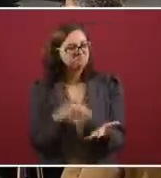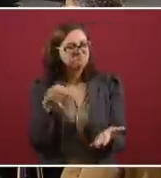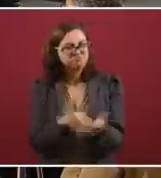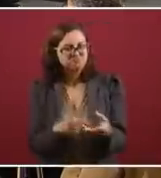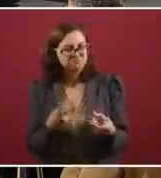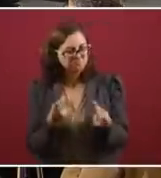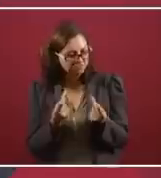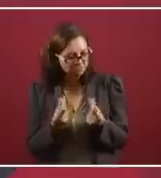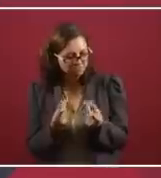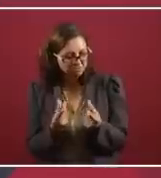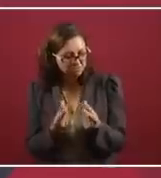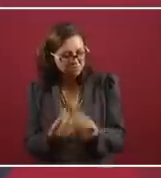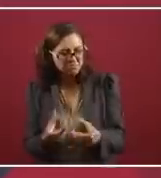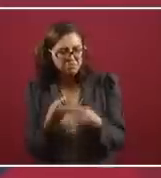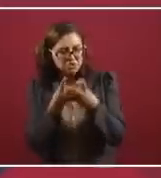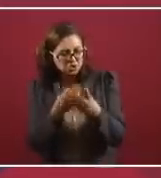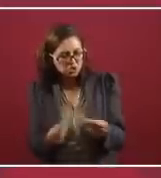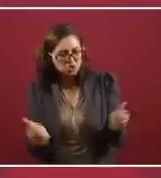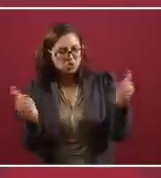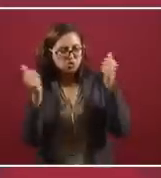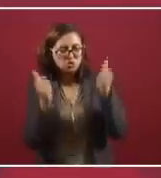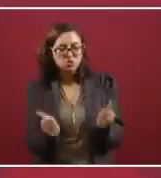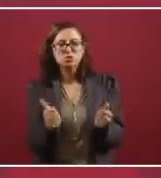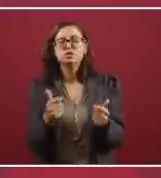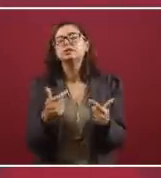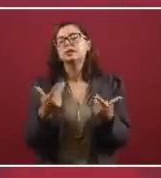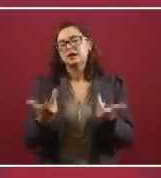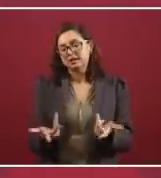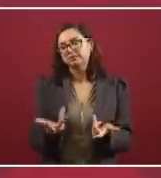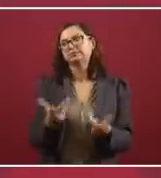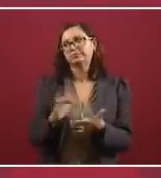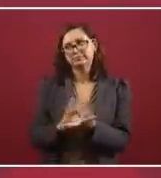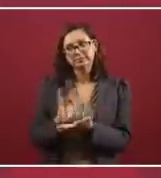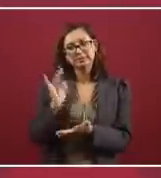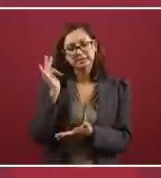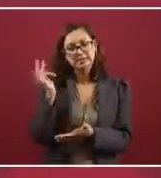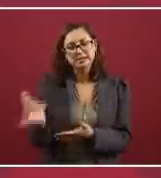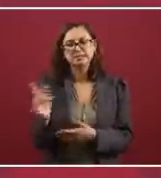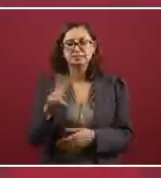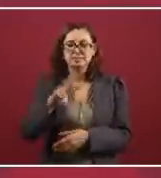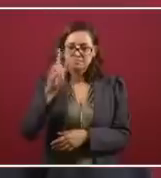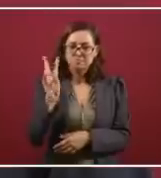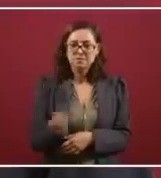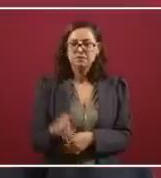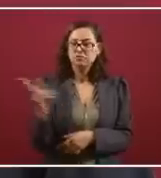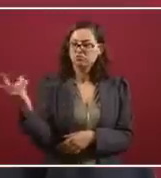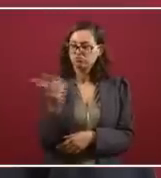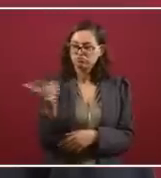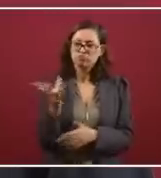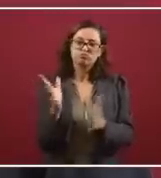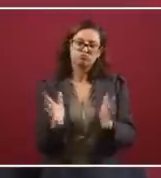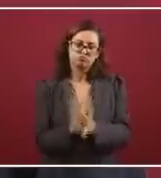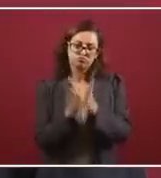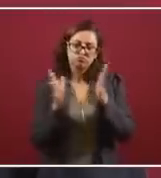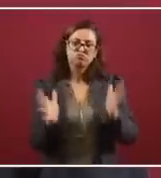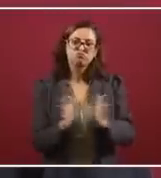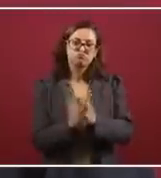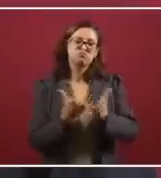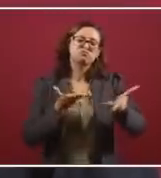se resuelva estas negociaciones, y que la verdad ha sido muy importante su participación para